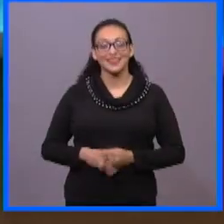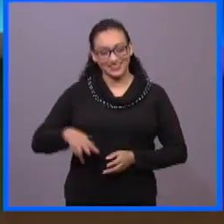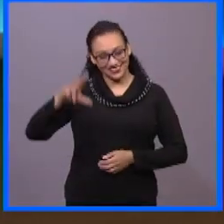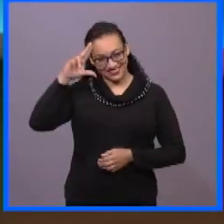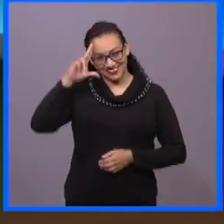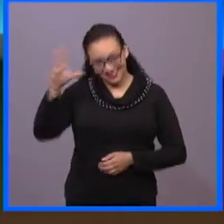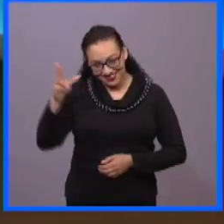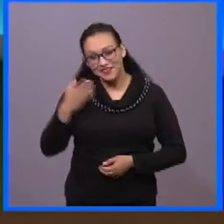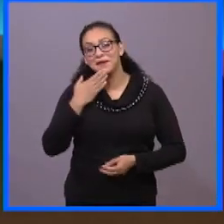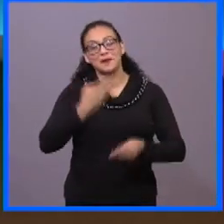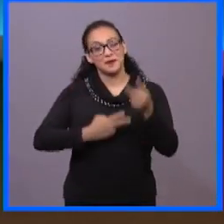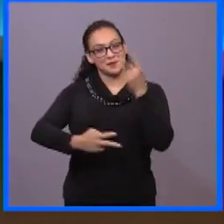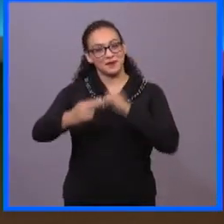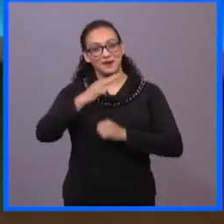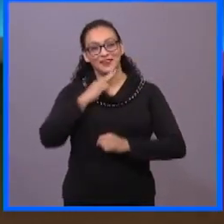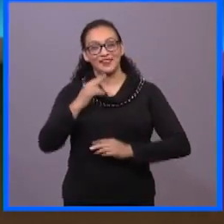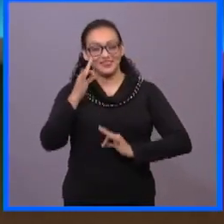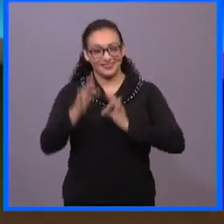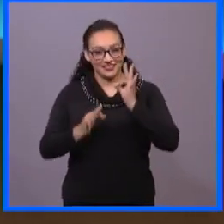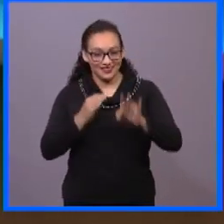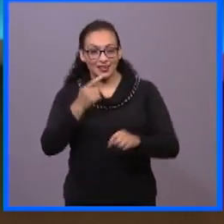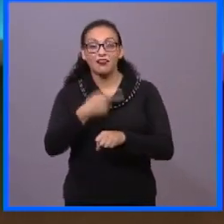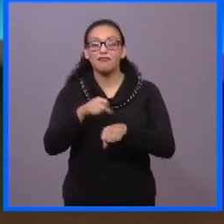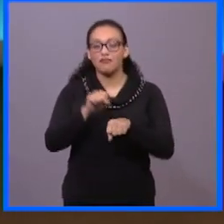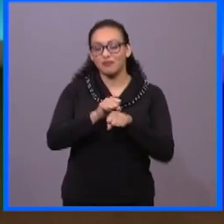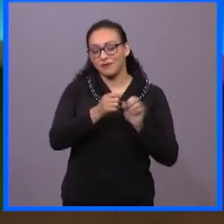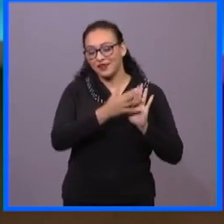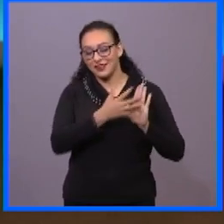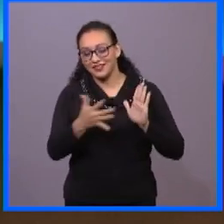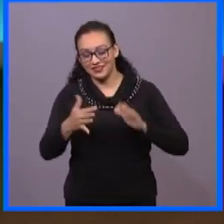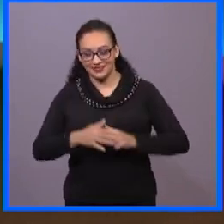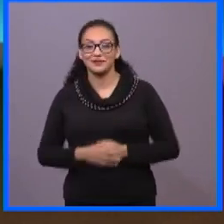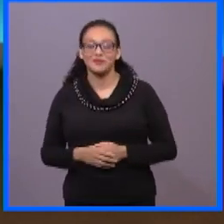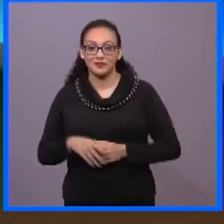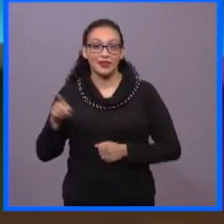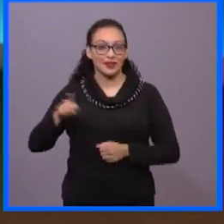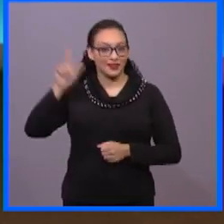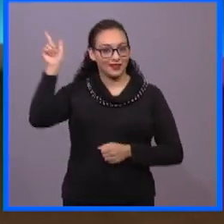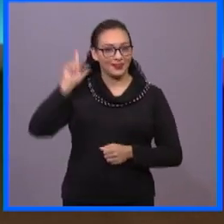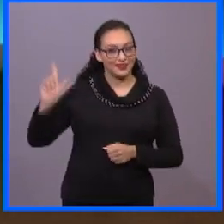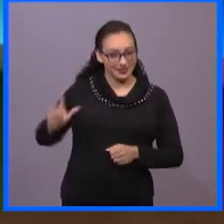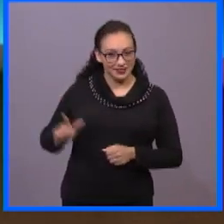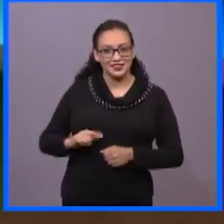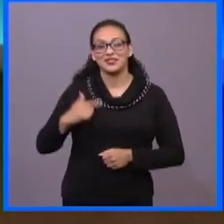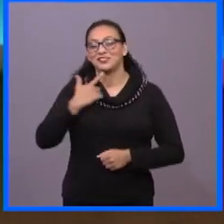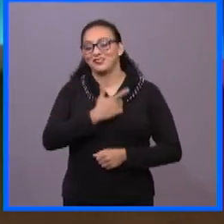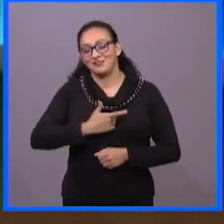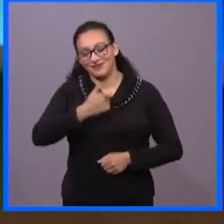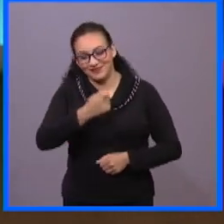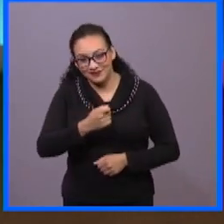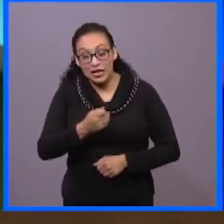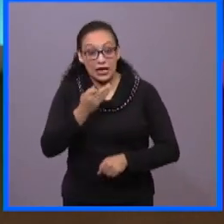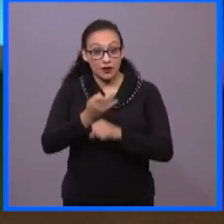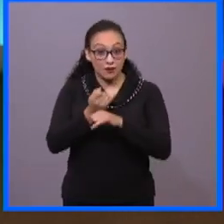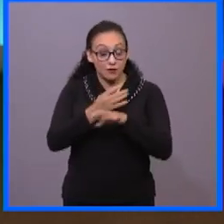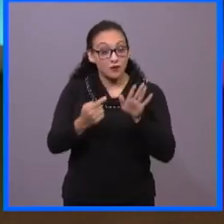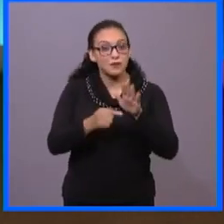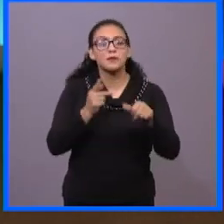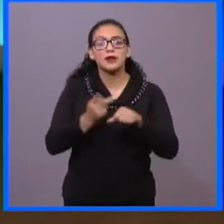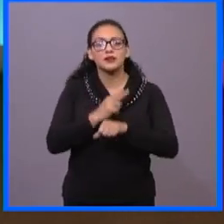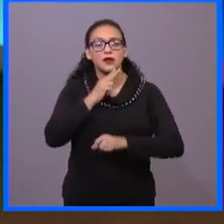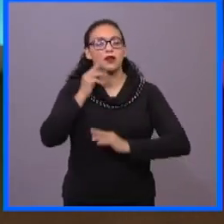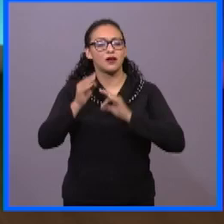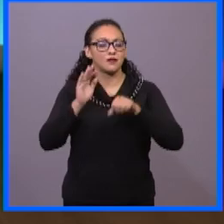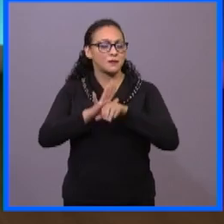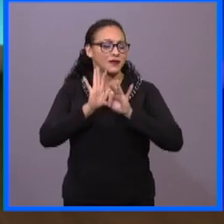Hola, ¿qué tal? Les damos la más cordial bienvenida a Semanario Judicial. Soy Lorena Sánchez Cabrera y tendré el gusto en los próximos minutos de presentarle las